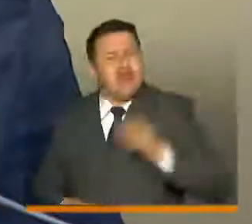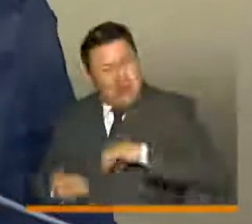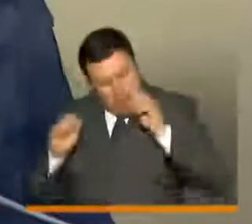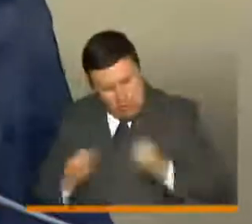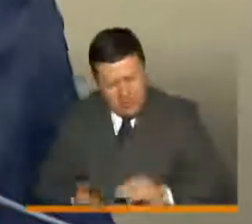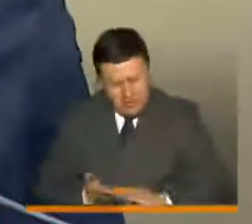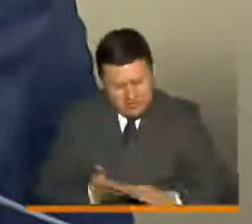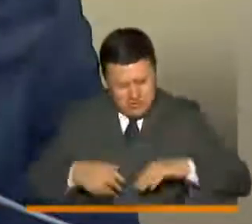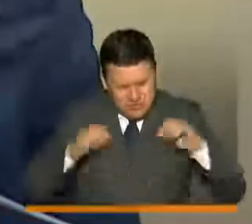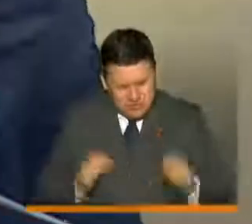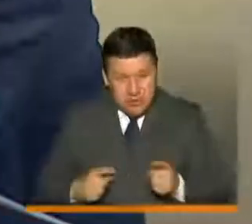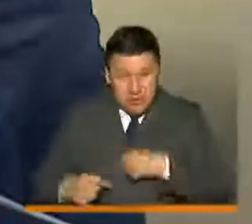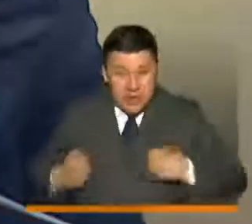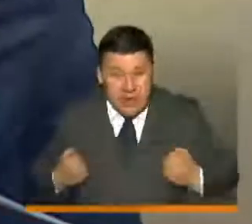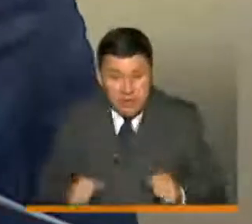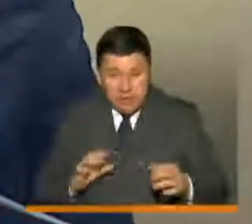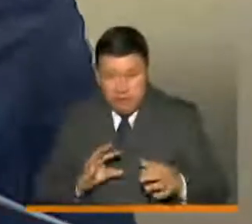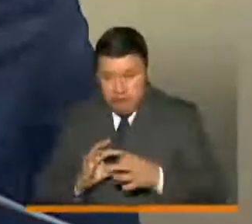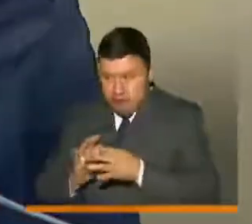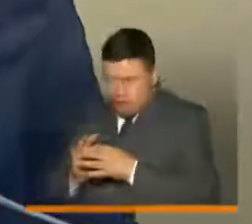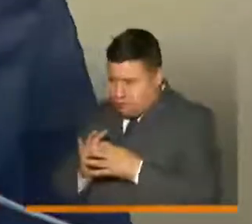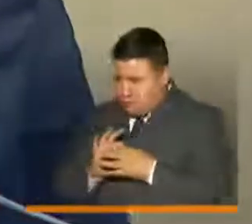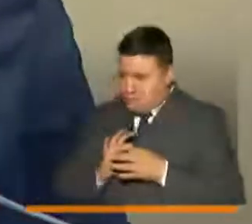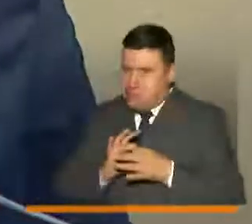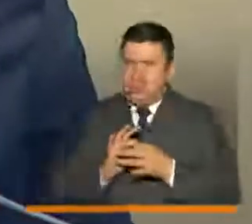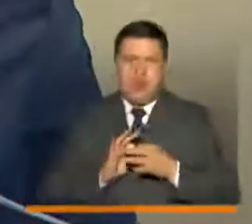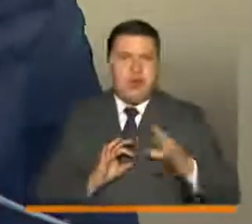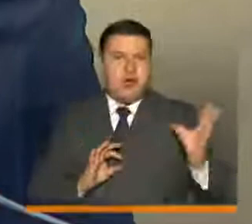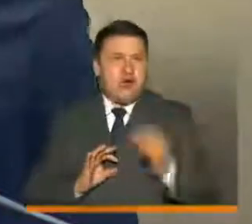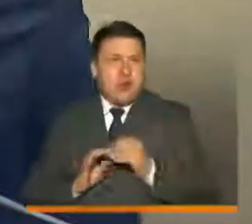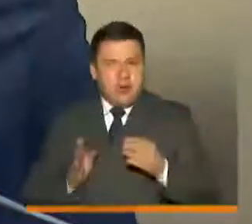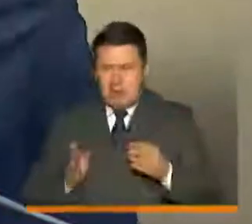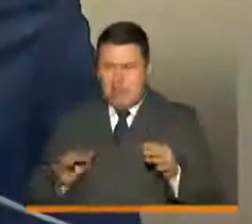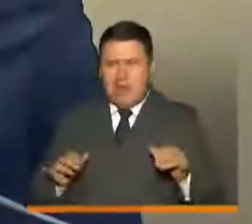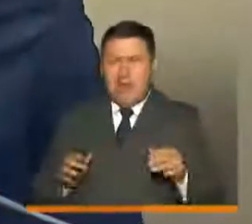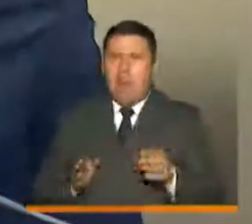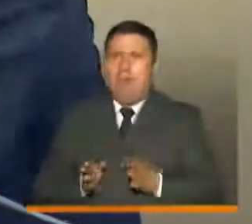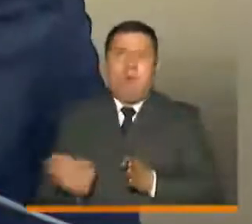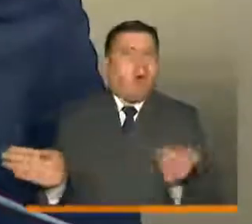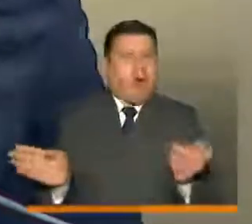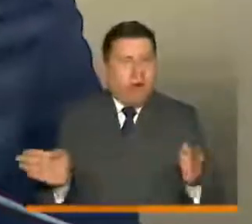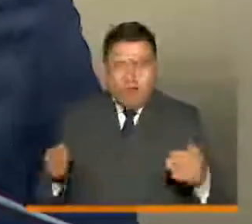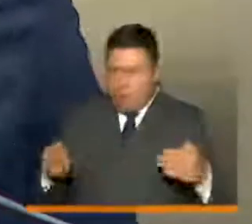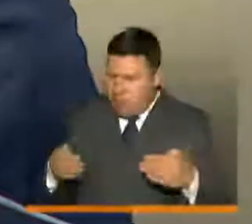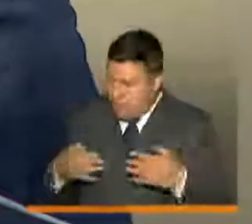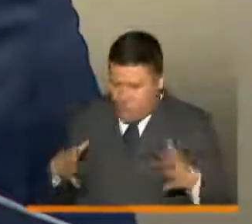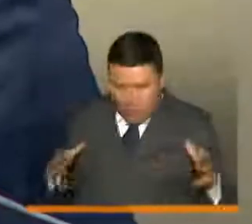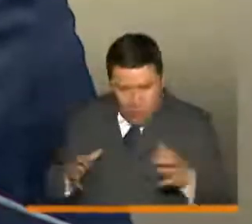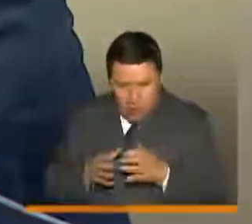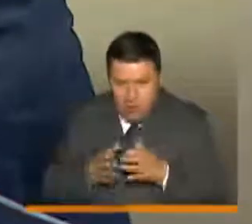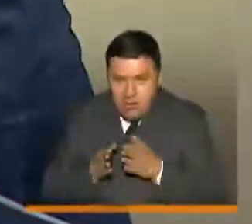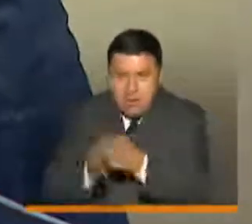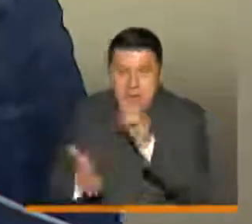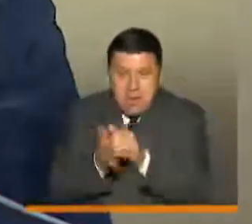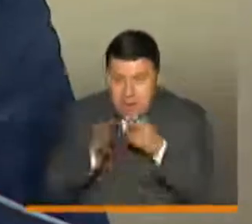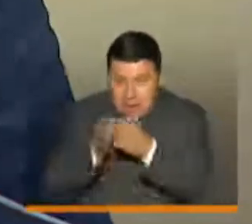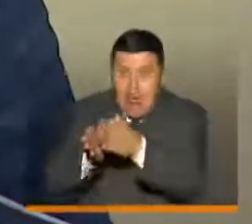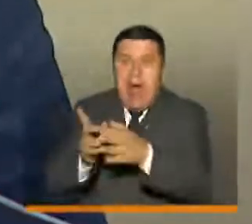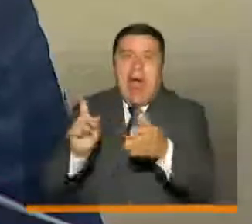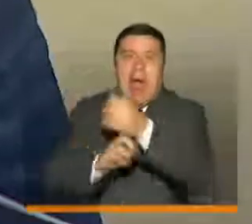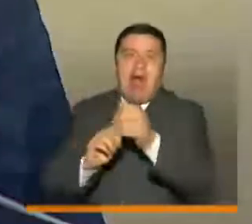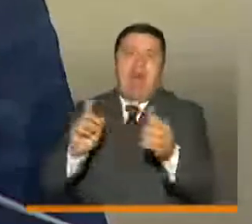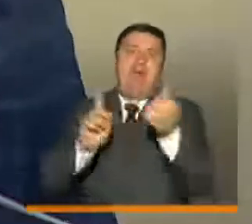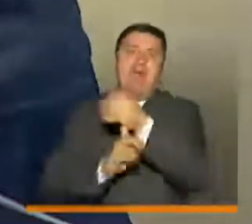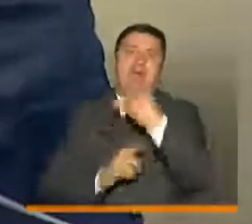medida que aunamos esfuerzos, en la medida que estemos todos caminando en la misma dirección, seguramente vamos a llegar a un